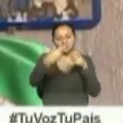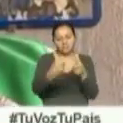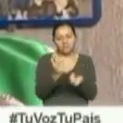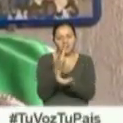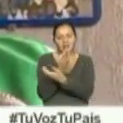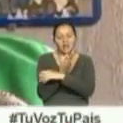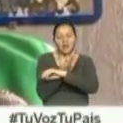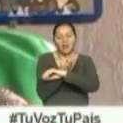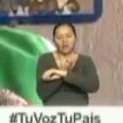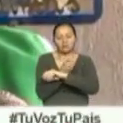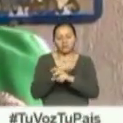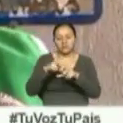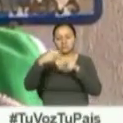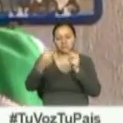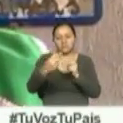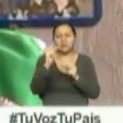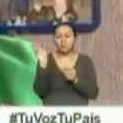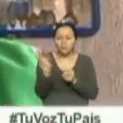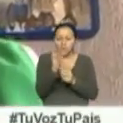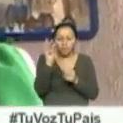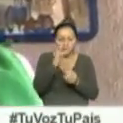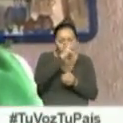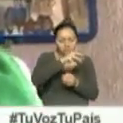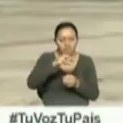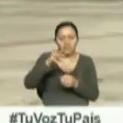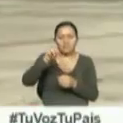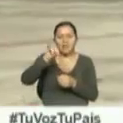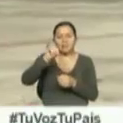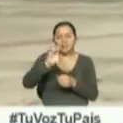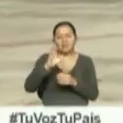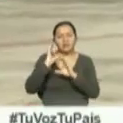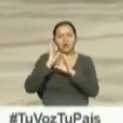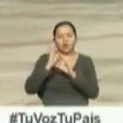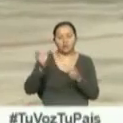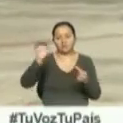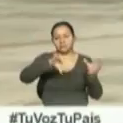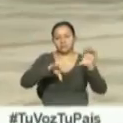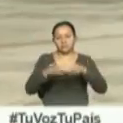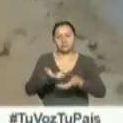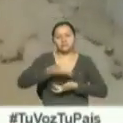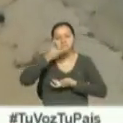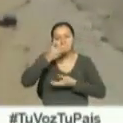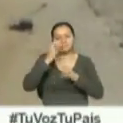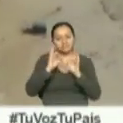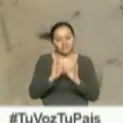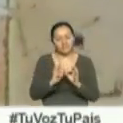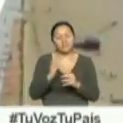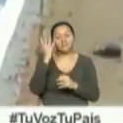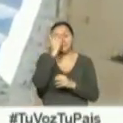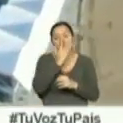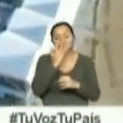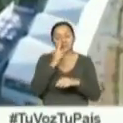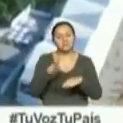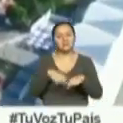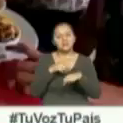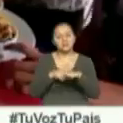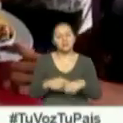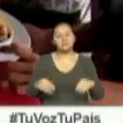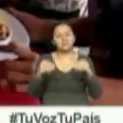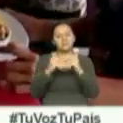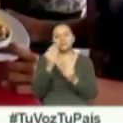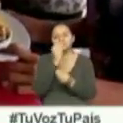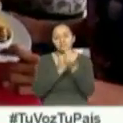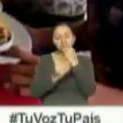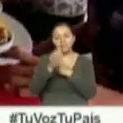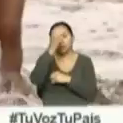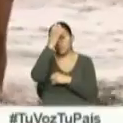Lleva una porcioncita de maní y coco. La inversión pública, su belleza natural, su exquisita